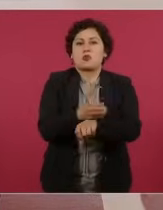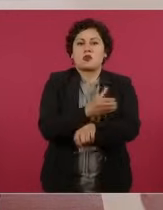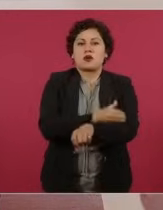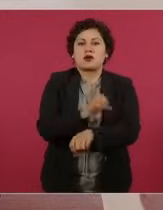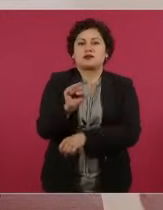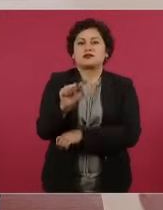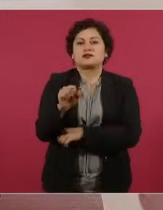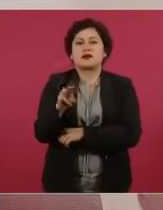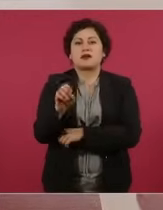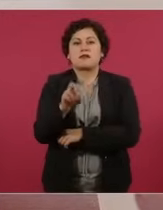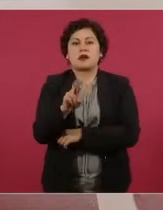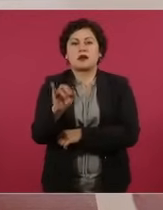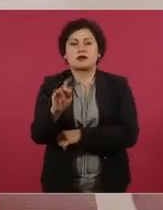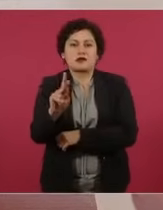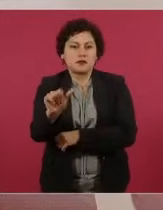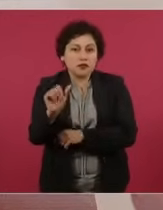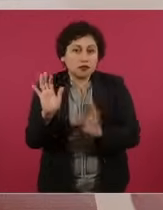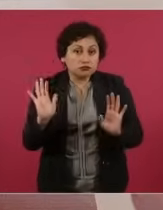Samarripa.